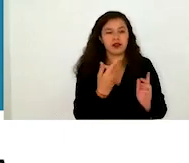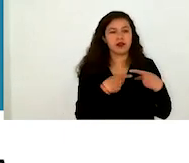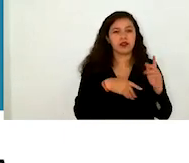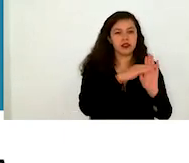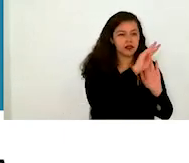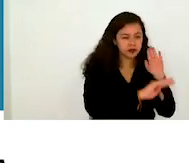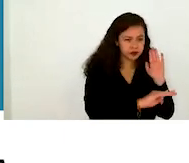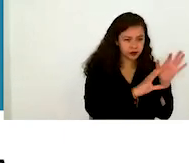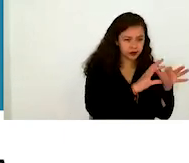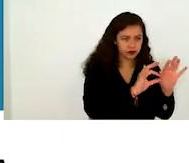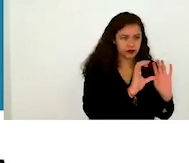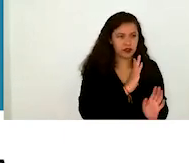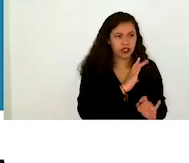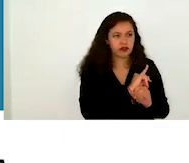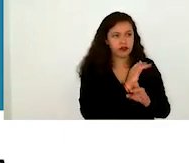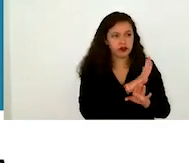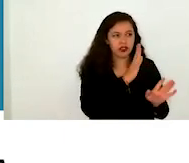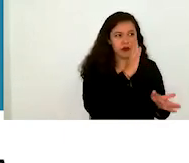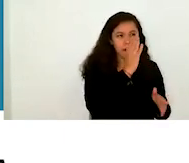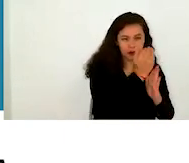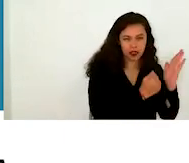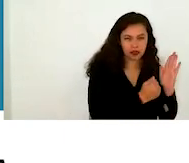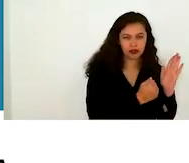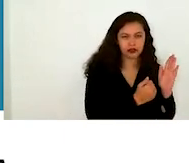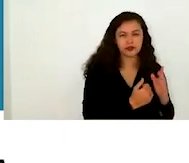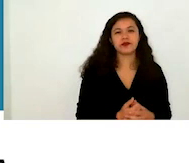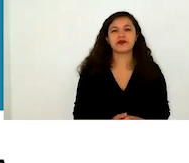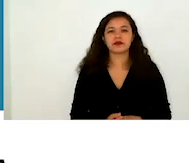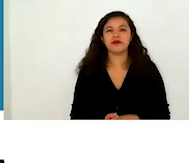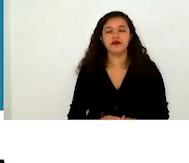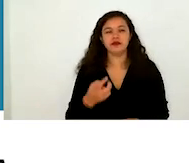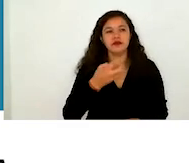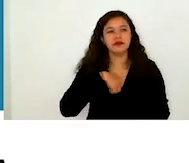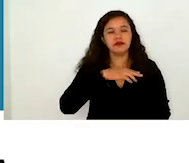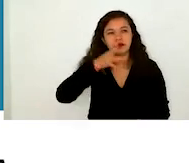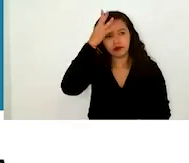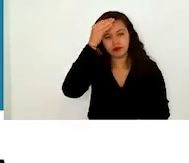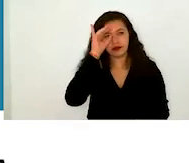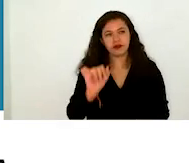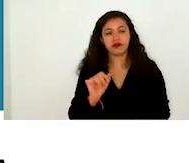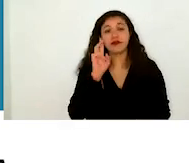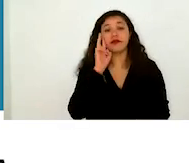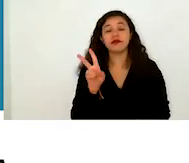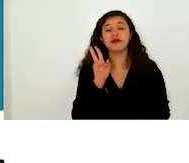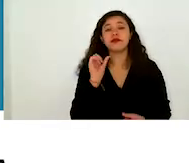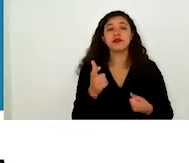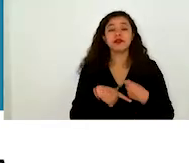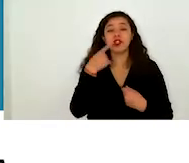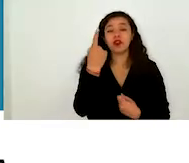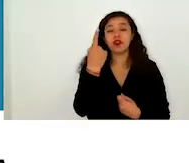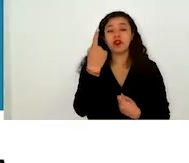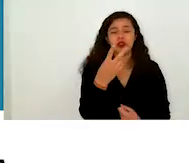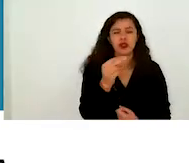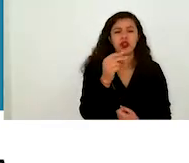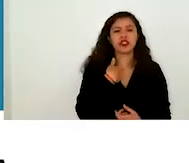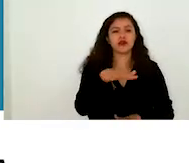bandos ese es el punto así lo hemos aprendido pero véanlo no es parte de uno solo es parte de nuestra